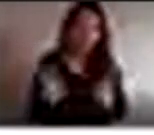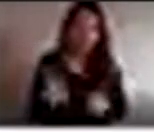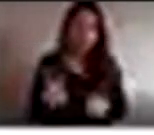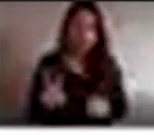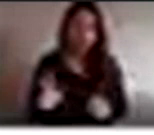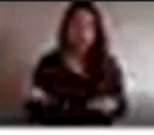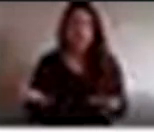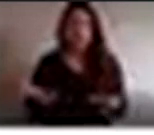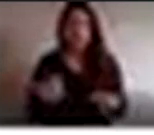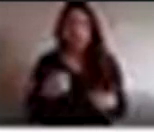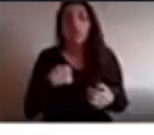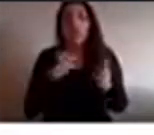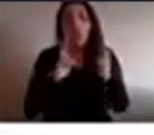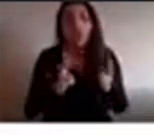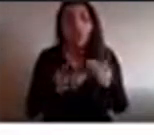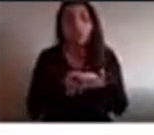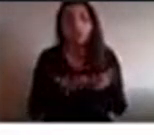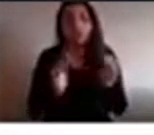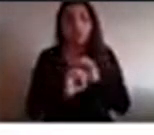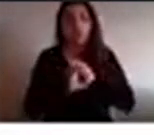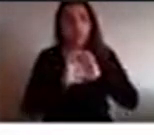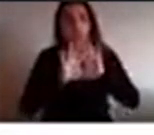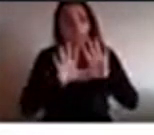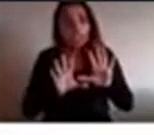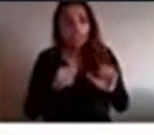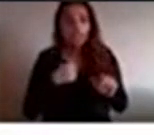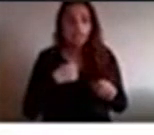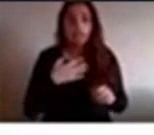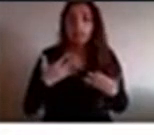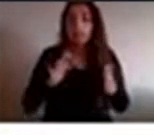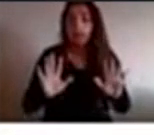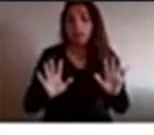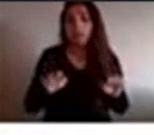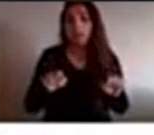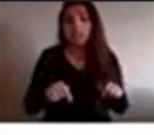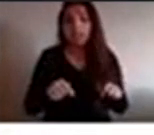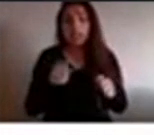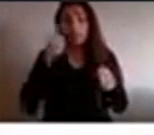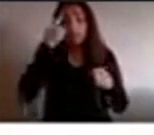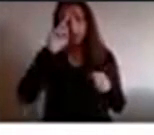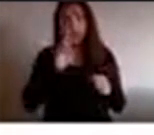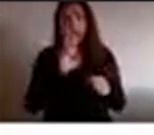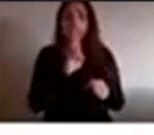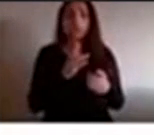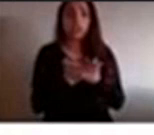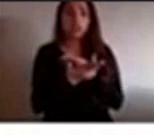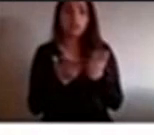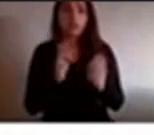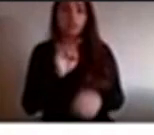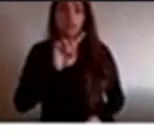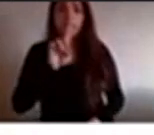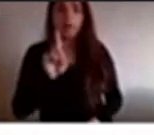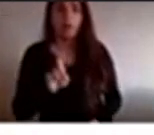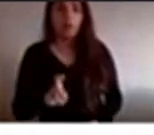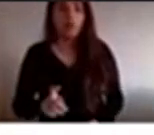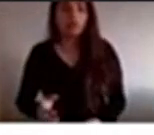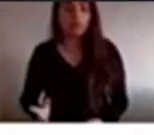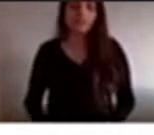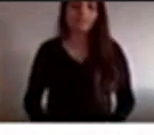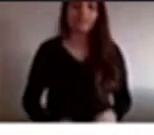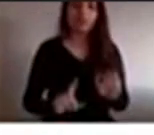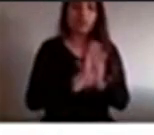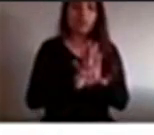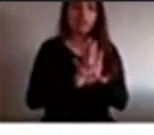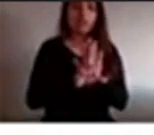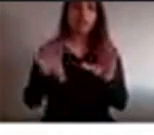haya quedado claro, y quedo aquí dispuesta a contestar todas sus dudas y preguntas con ocasión de la Ley de Inclusión